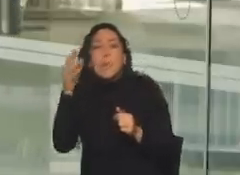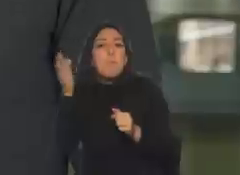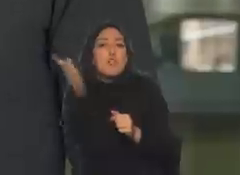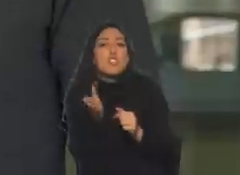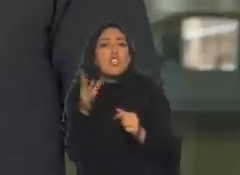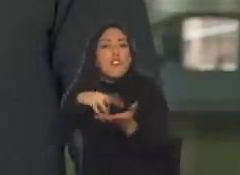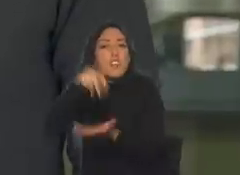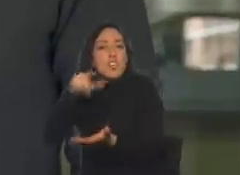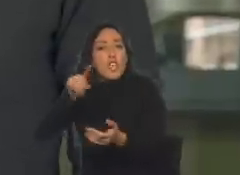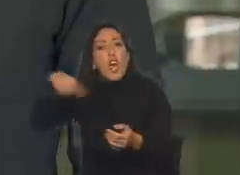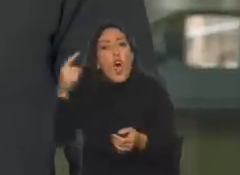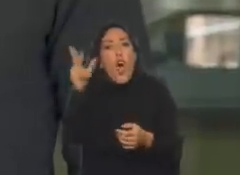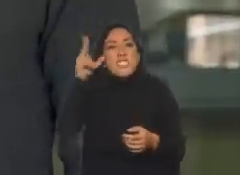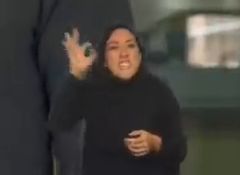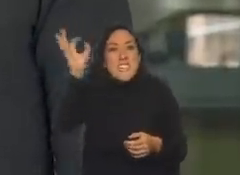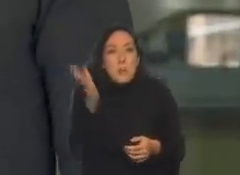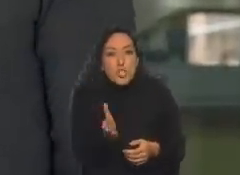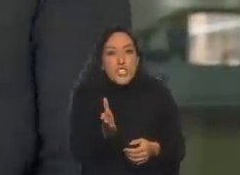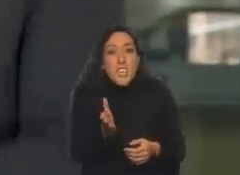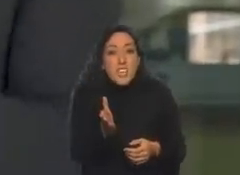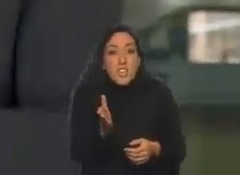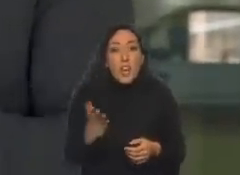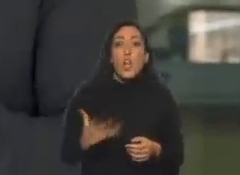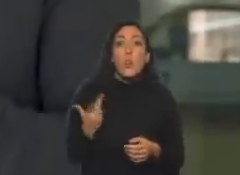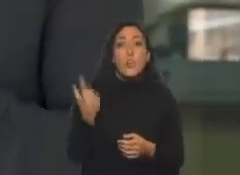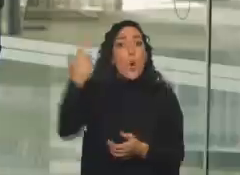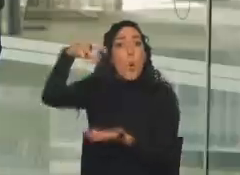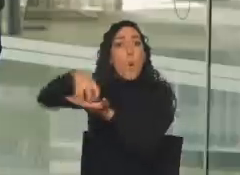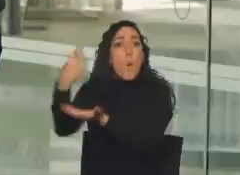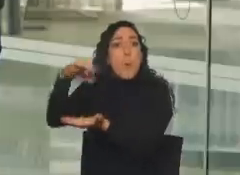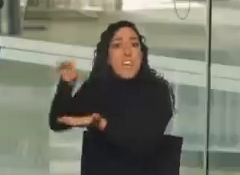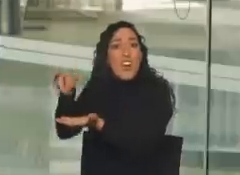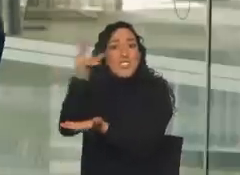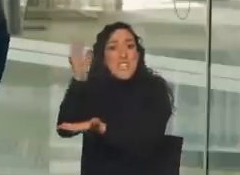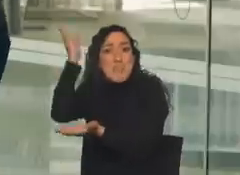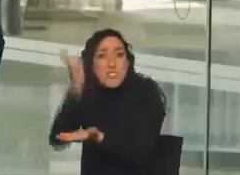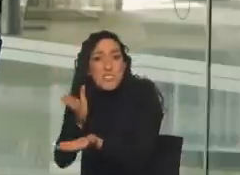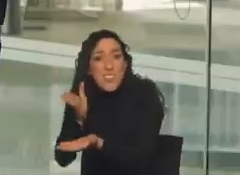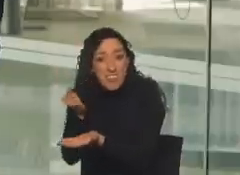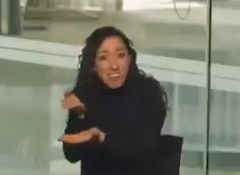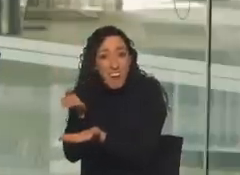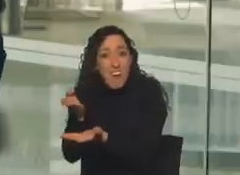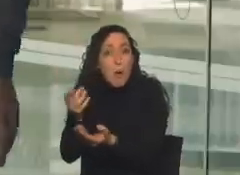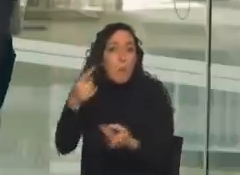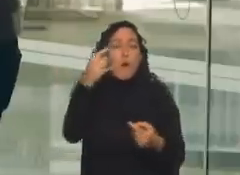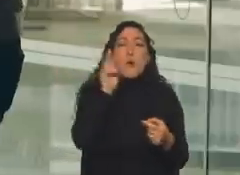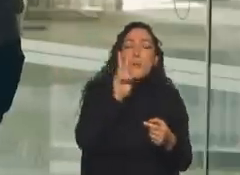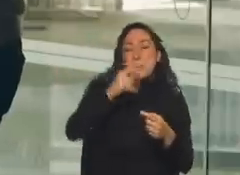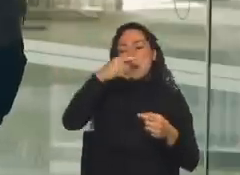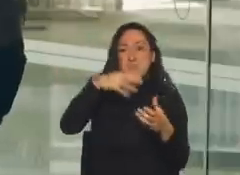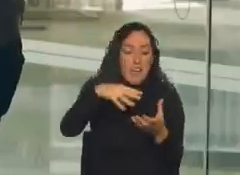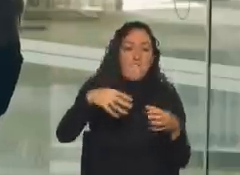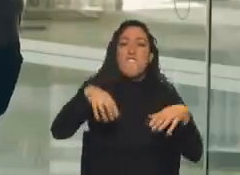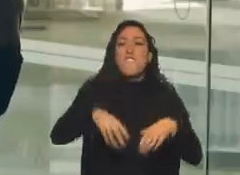el 80% casi lo tiene una sola empresa. Vos ves quizás distintos paquetes y